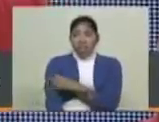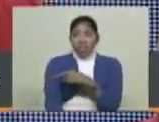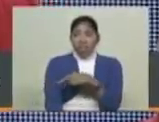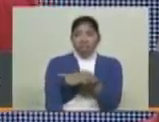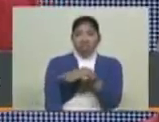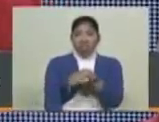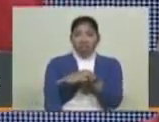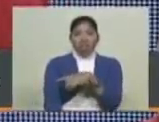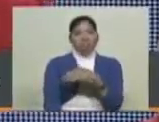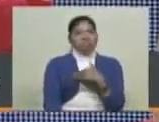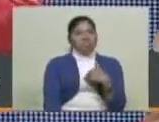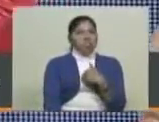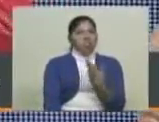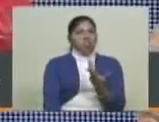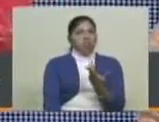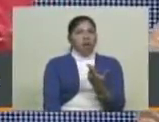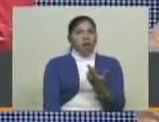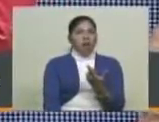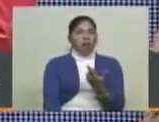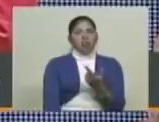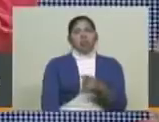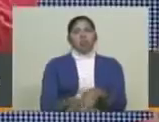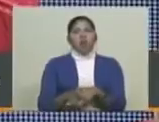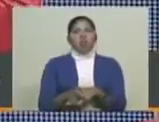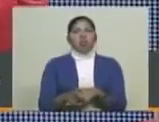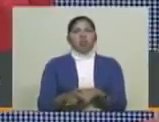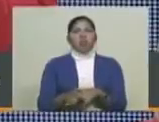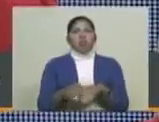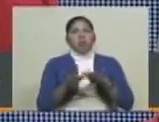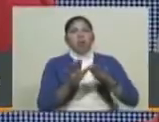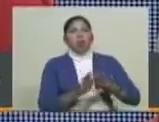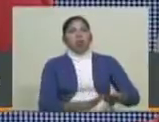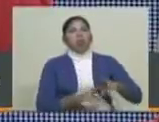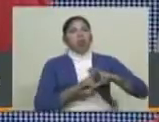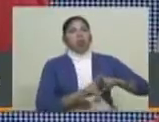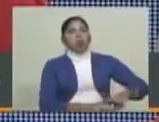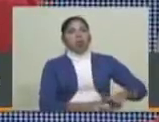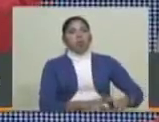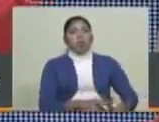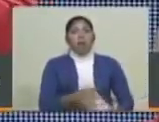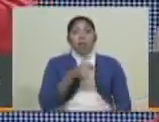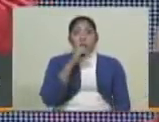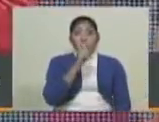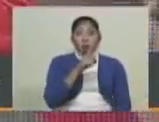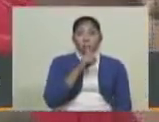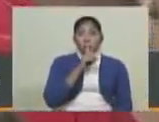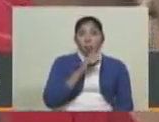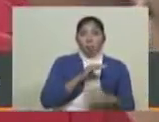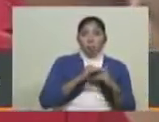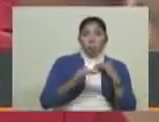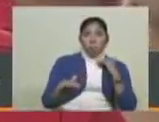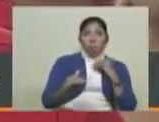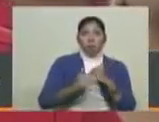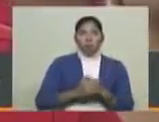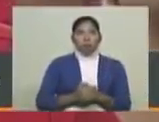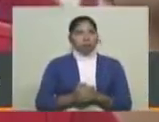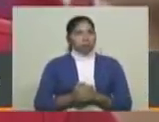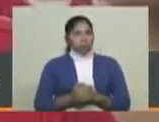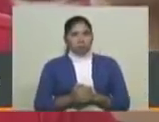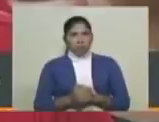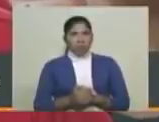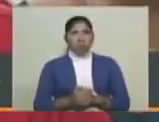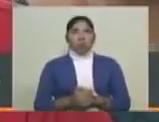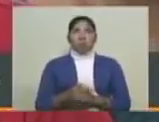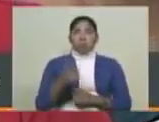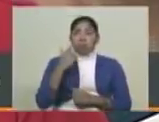no respondamos, que no actuemos, que Nicolás se quede callado. Ahí está, nos sancionan, le